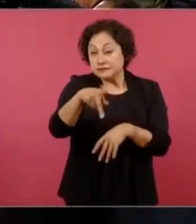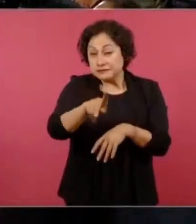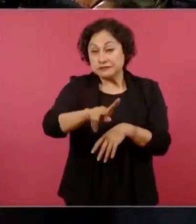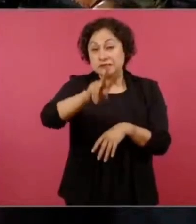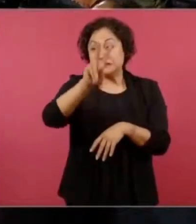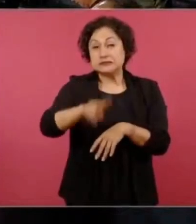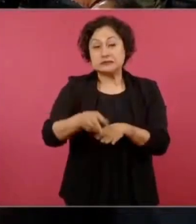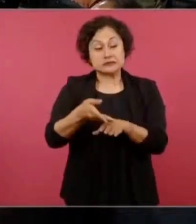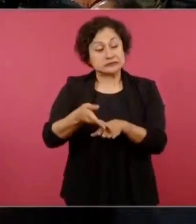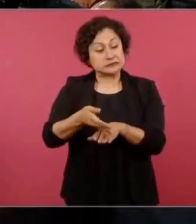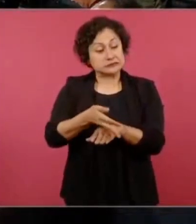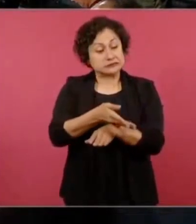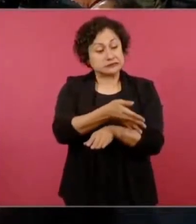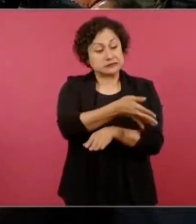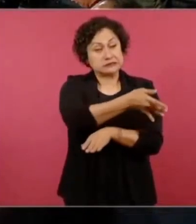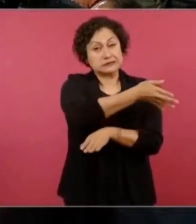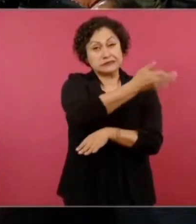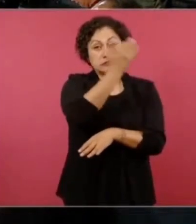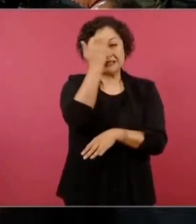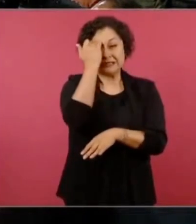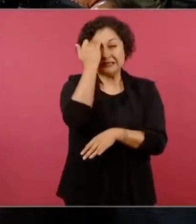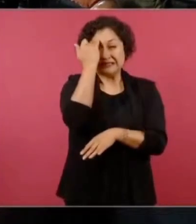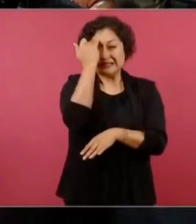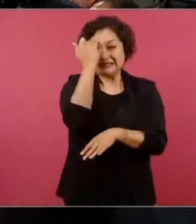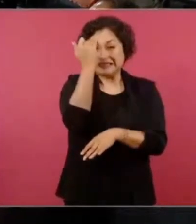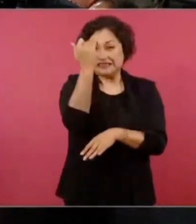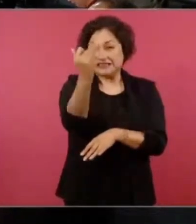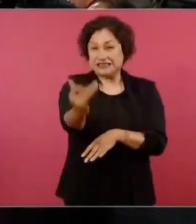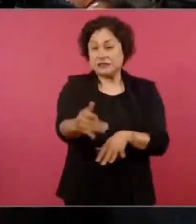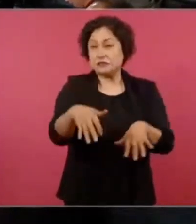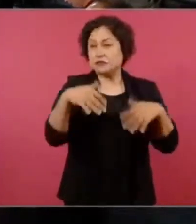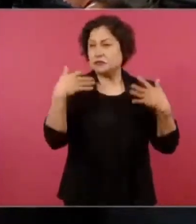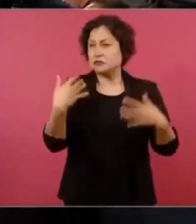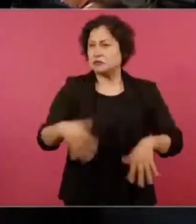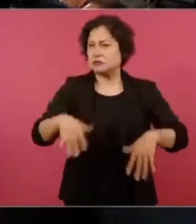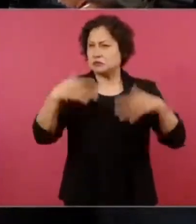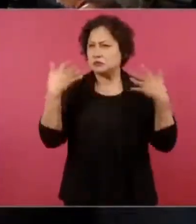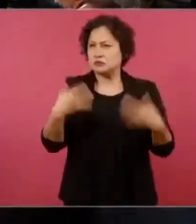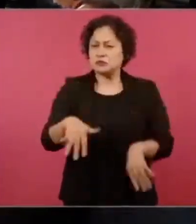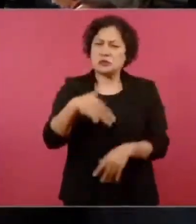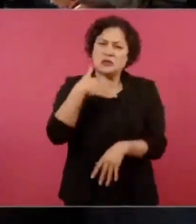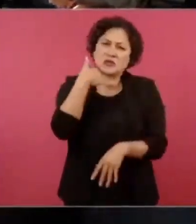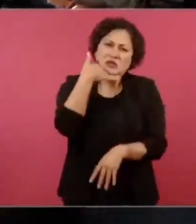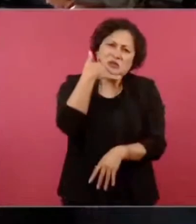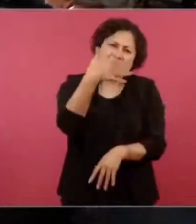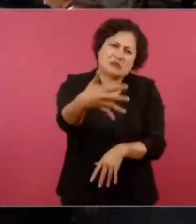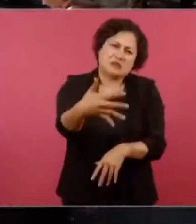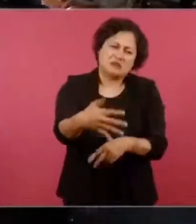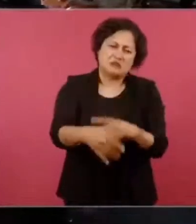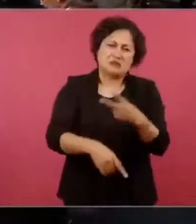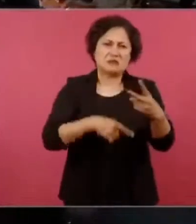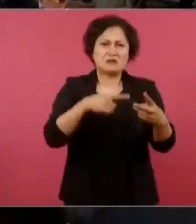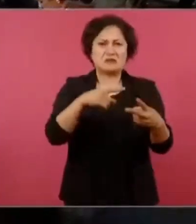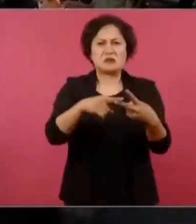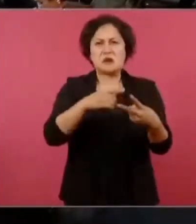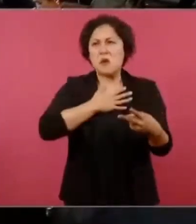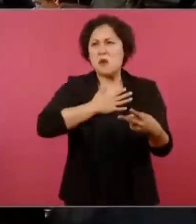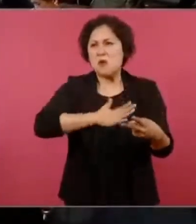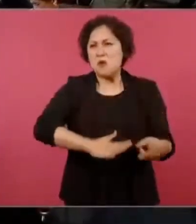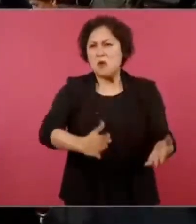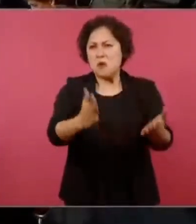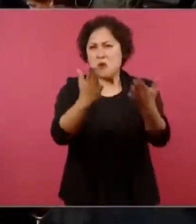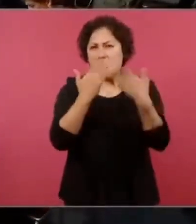del régimen de corrupción, de injusticias, de privilegios, de desprecio al